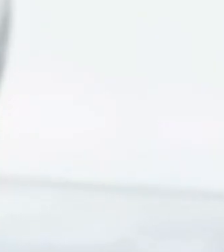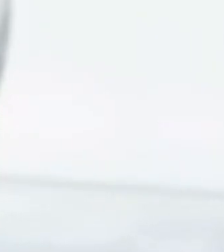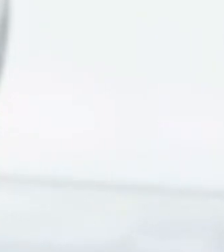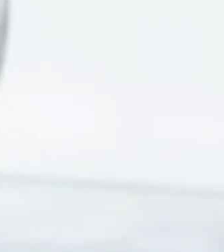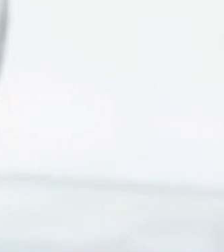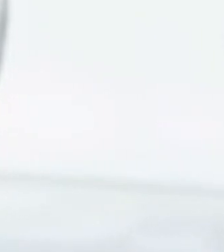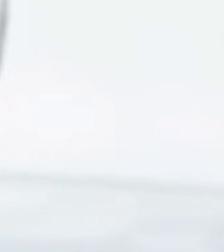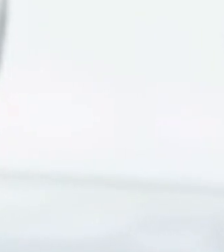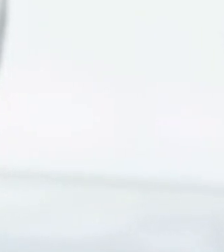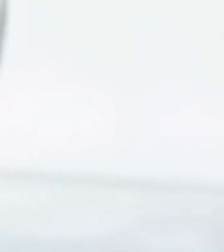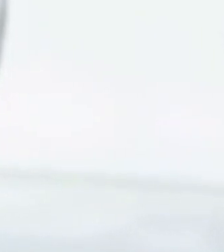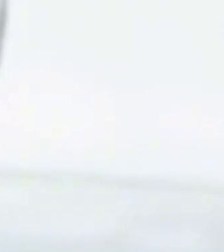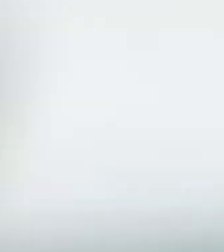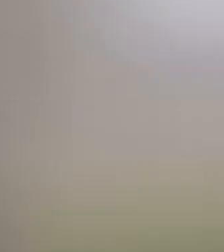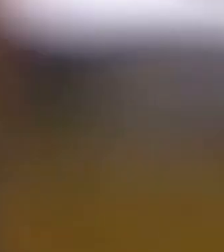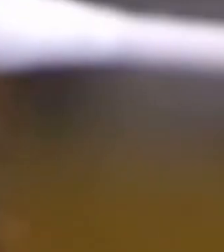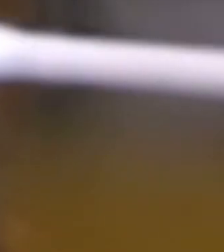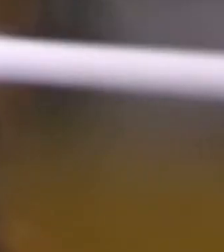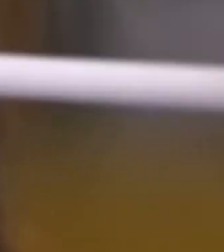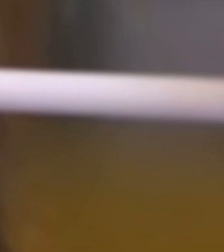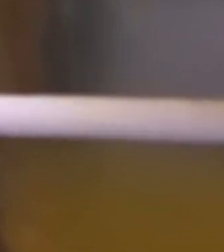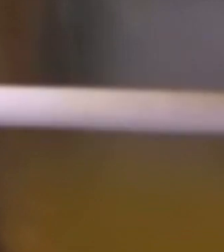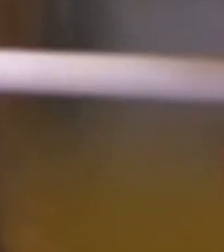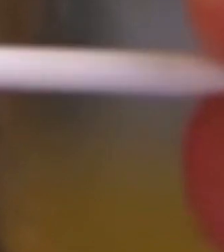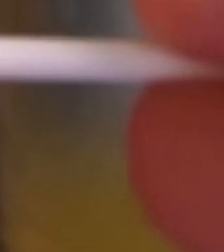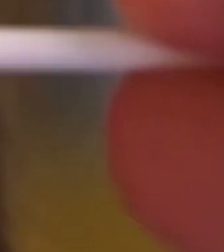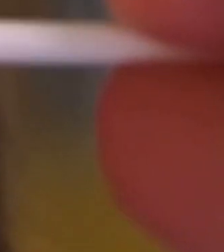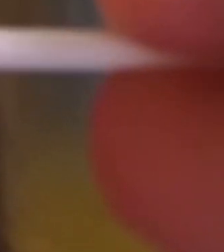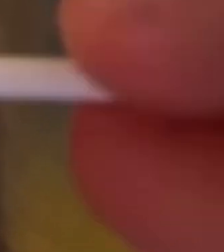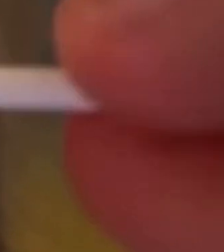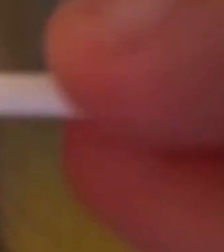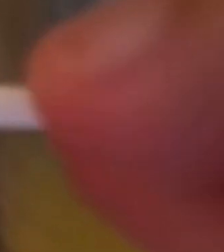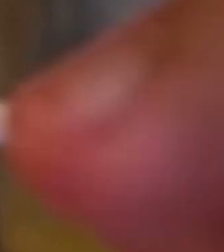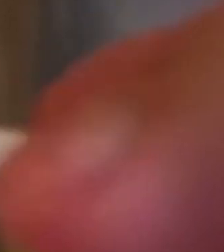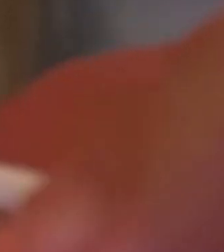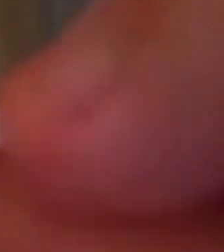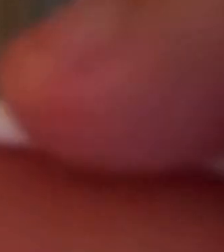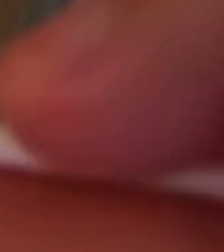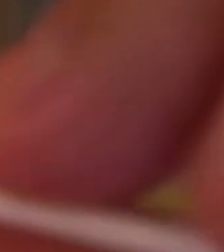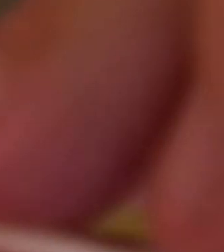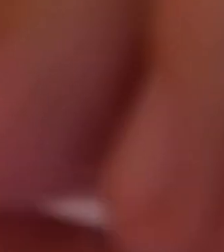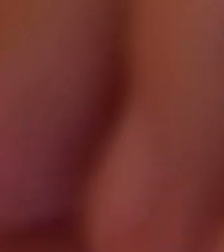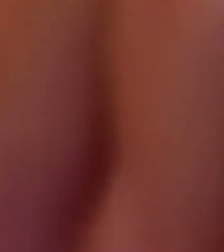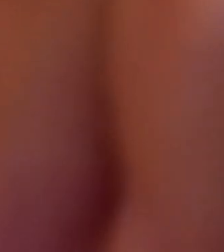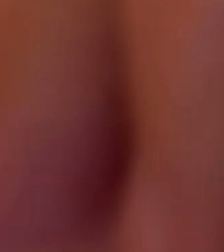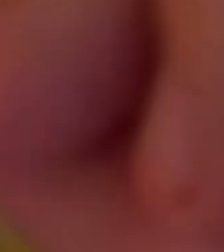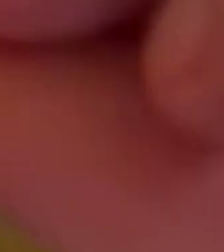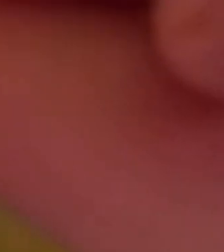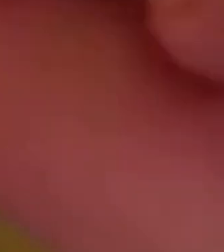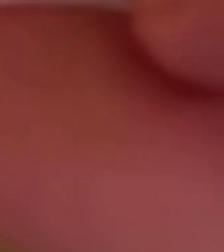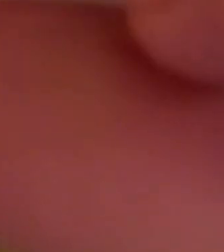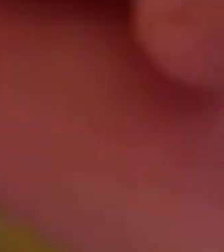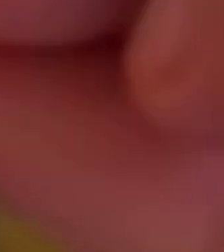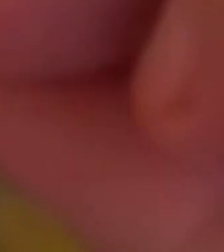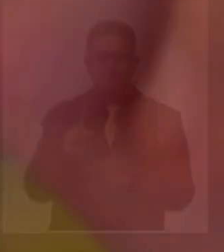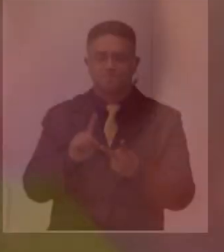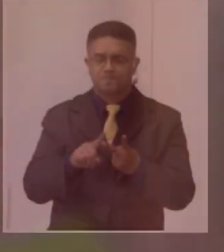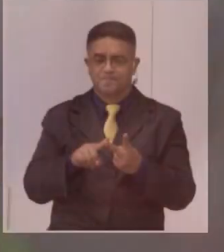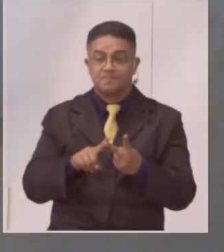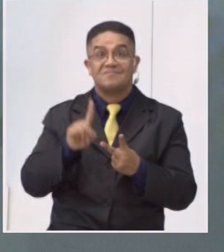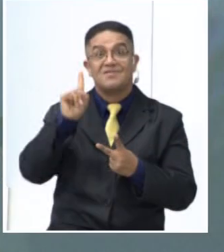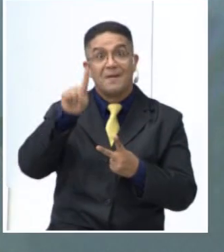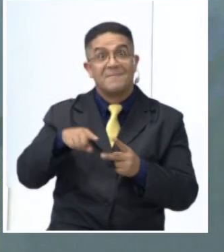entonces que no es simplemente una infección que puede ser aguda, sino que puede llegar a un estado de gravedad bastante importante, al punto de